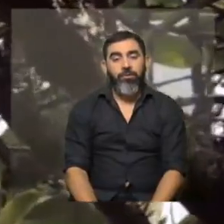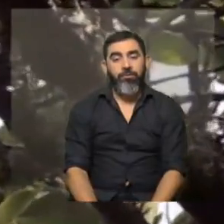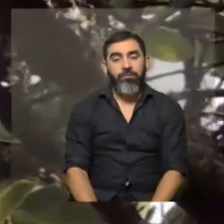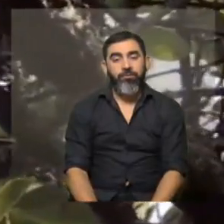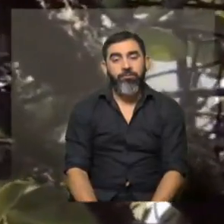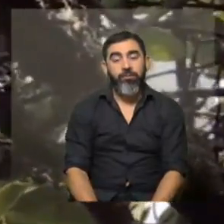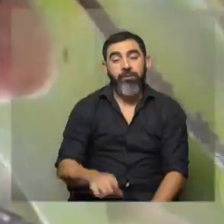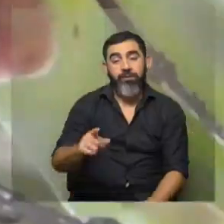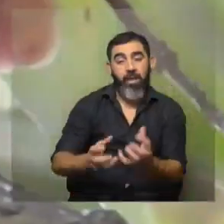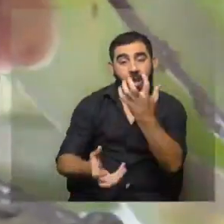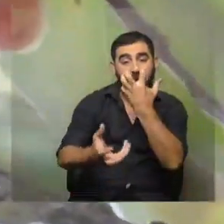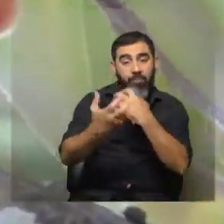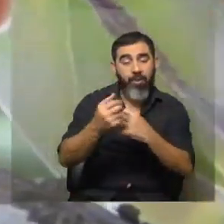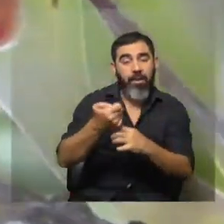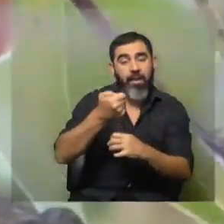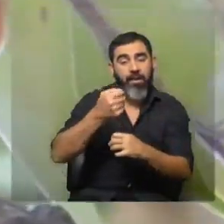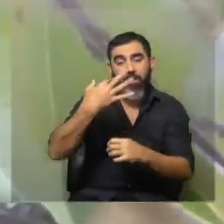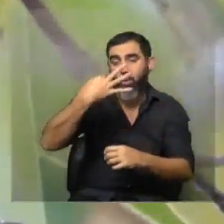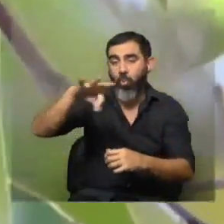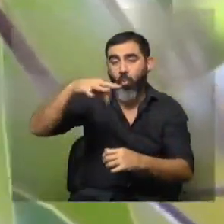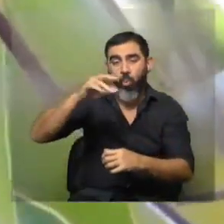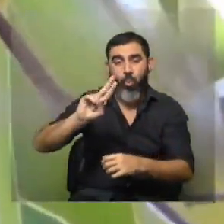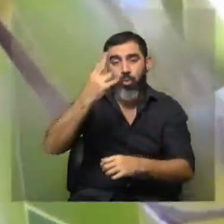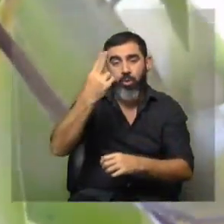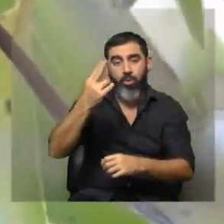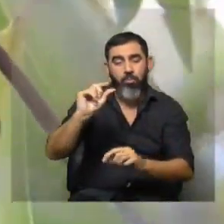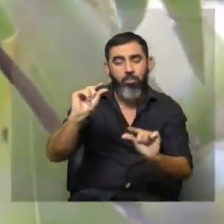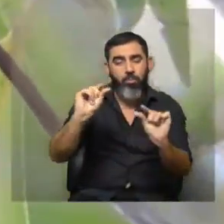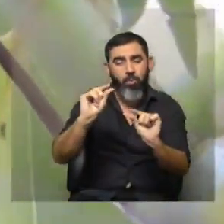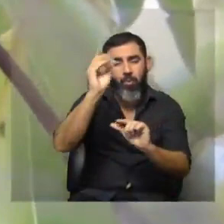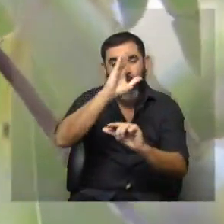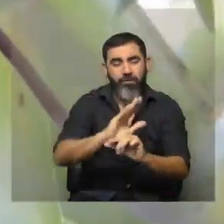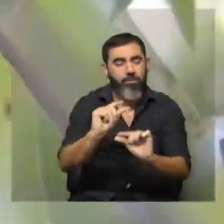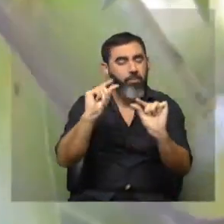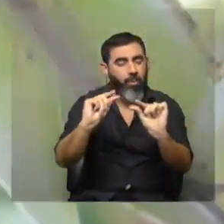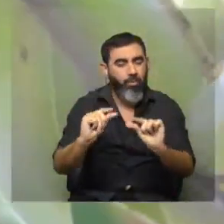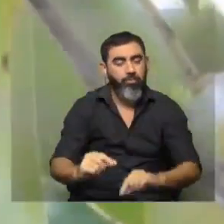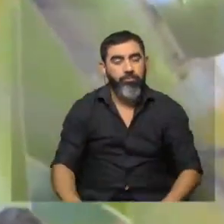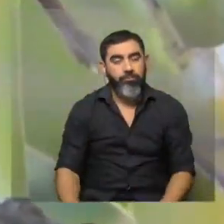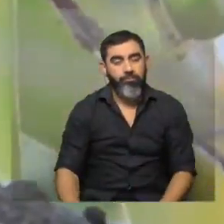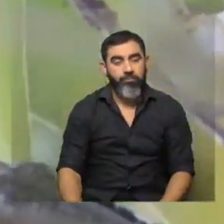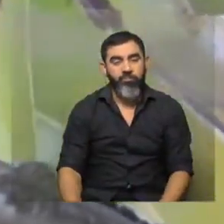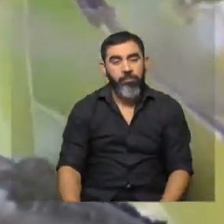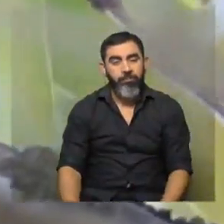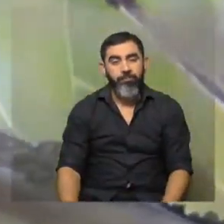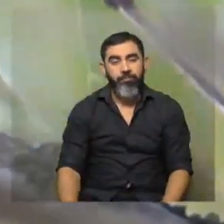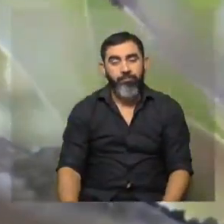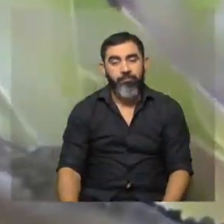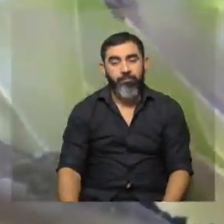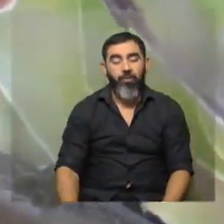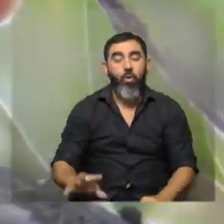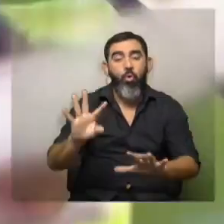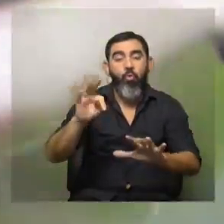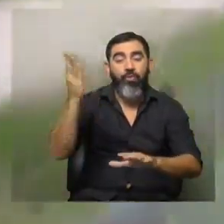El Wilfredomis oenax es prácticamente único de Uruguay y de un pedacito de Brasil. O sea que podemos decir que es